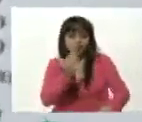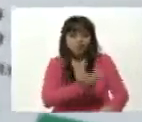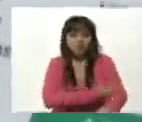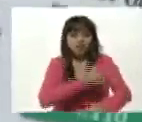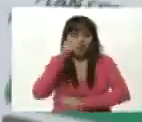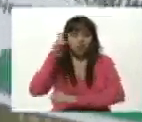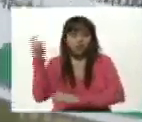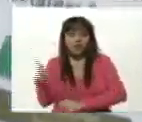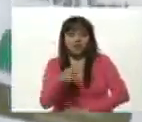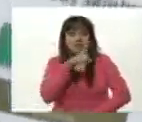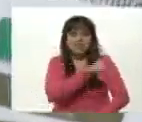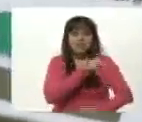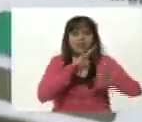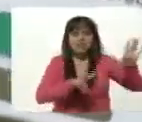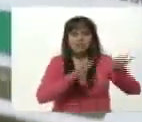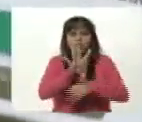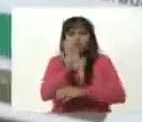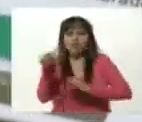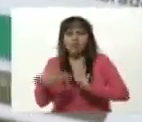Guárico,